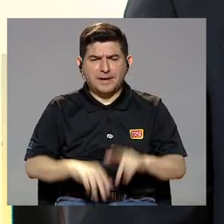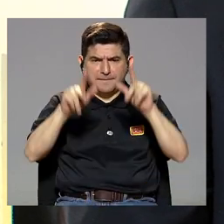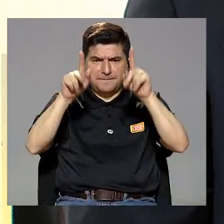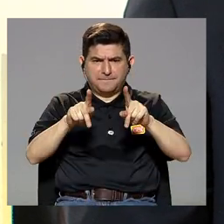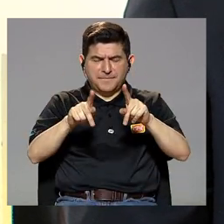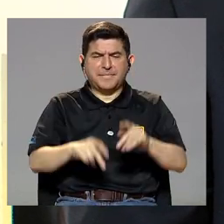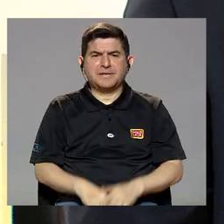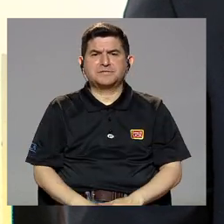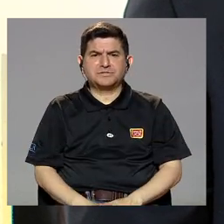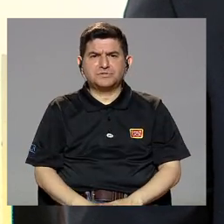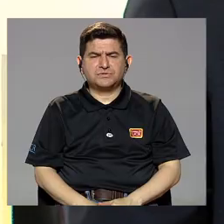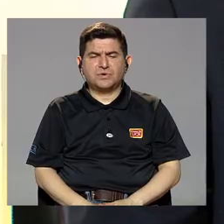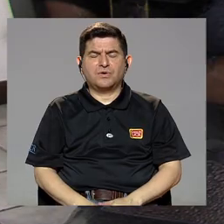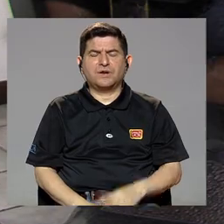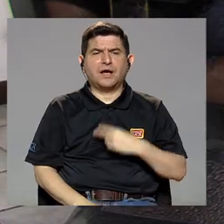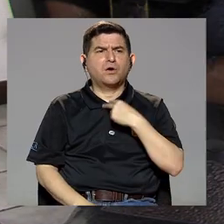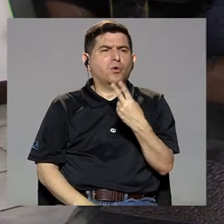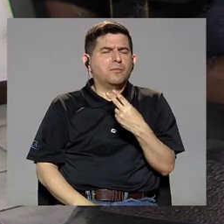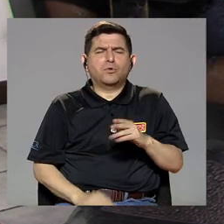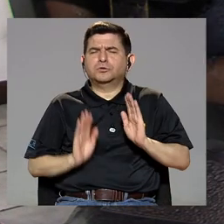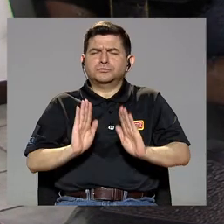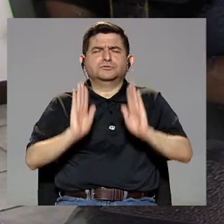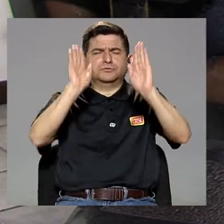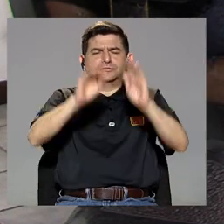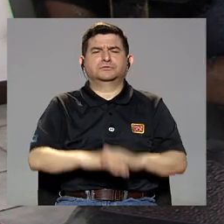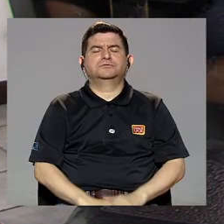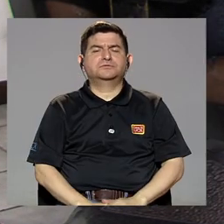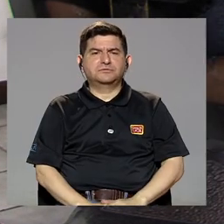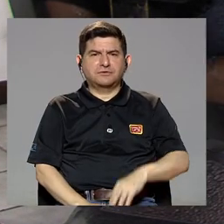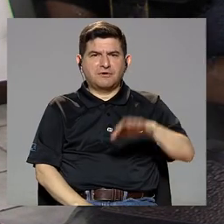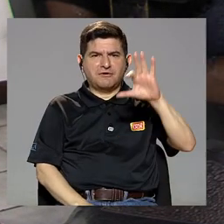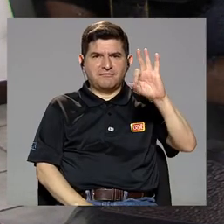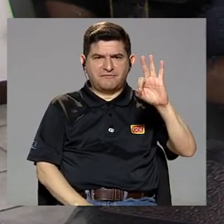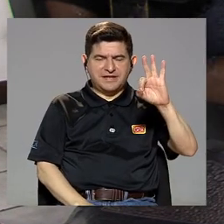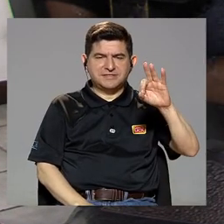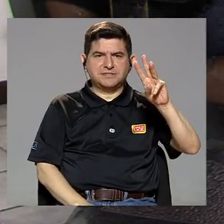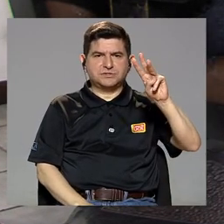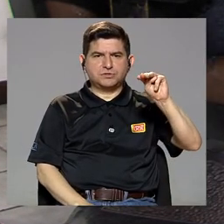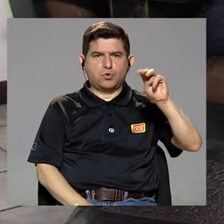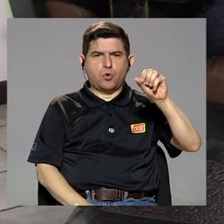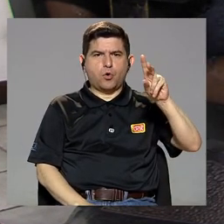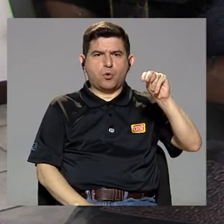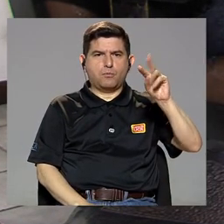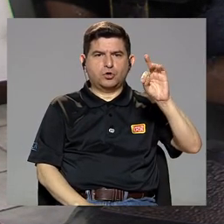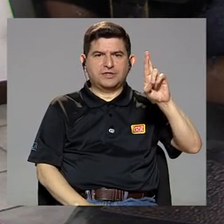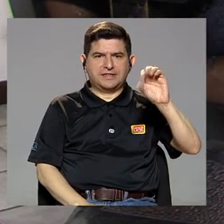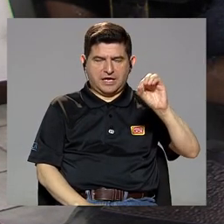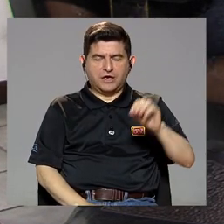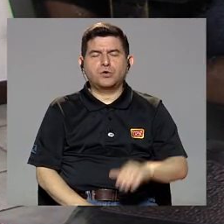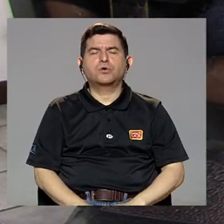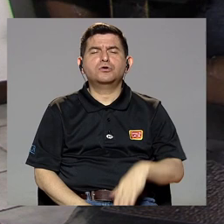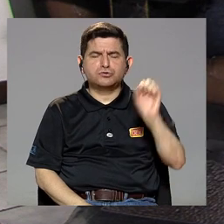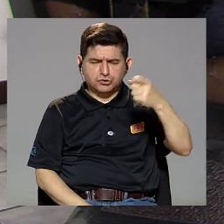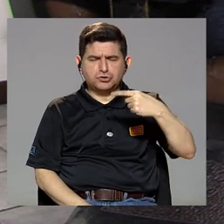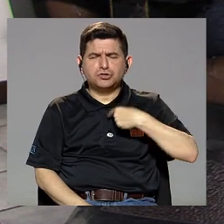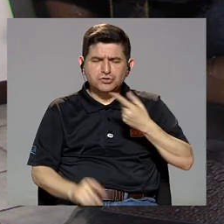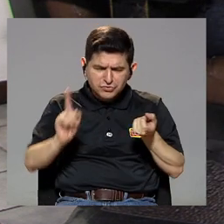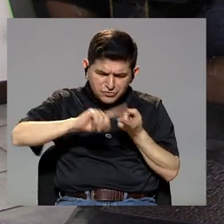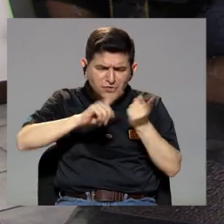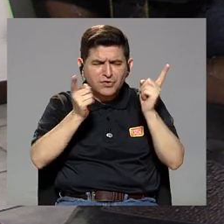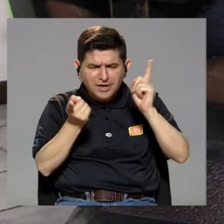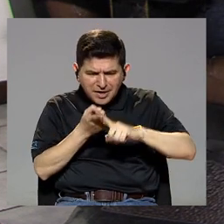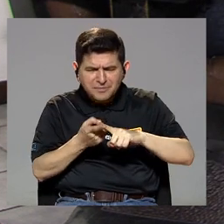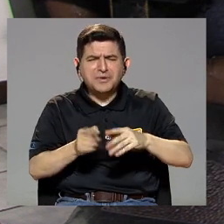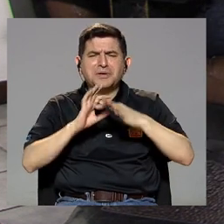privilegiada de este país es verdad como lo fue francisco chico montero si un chico y yo estuve una gran amistad y una